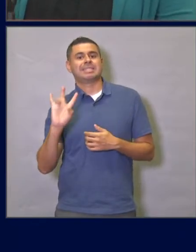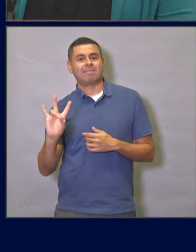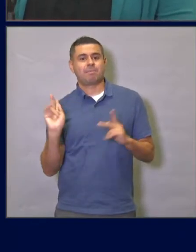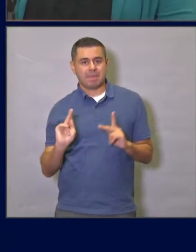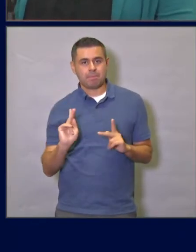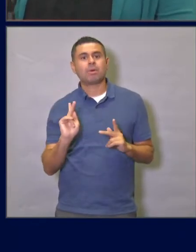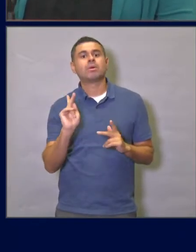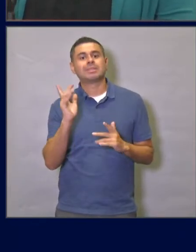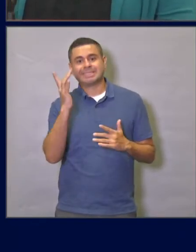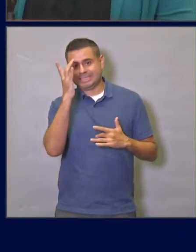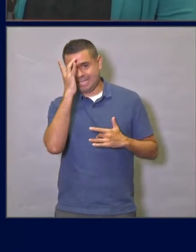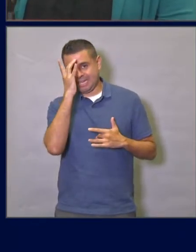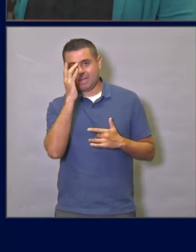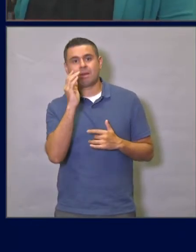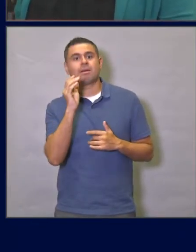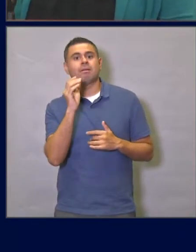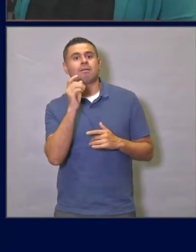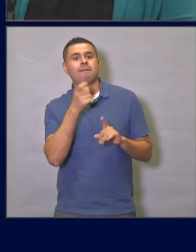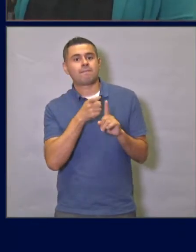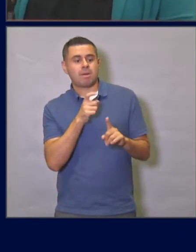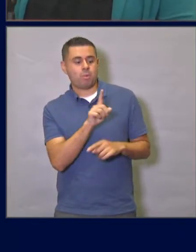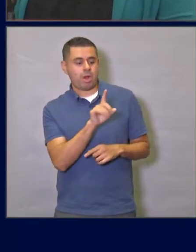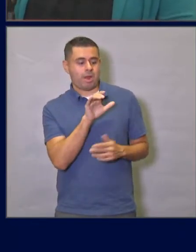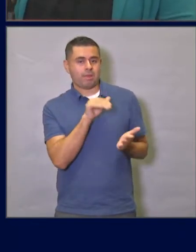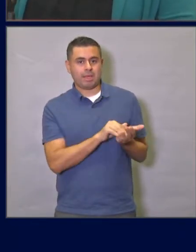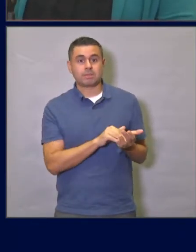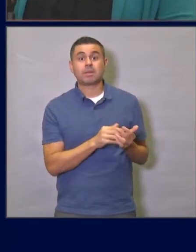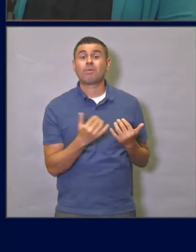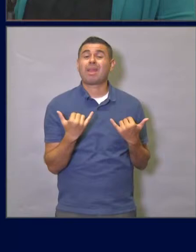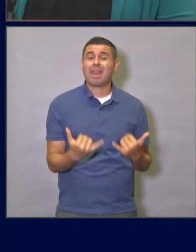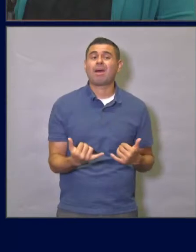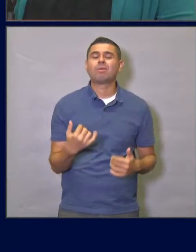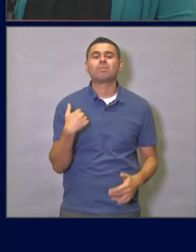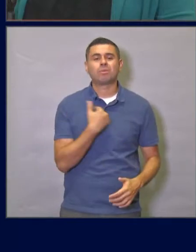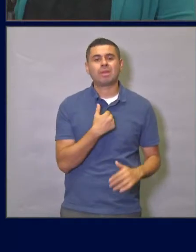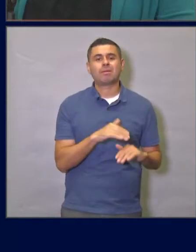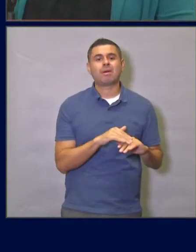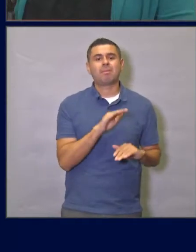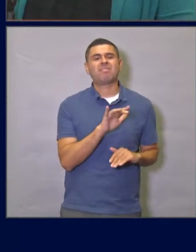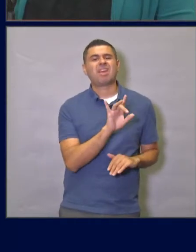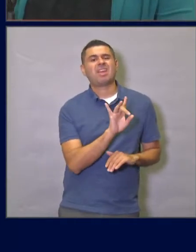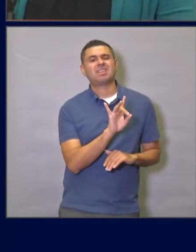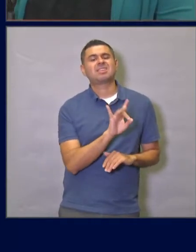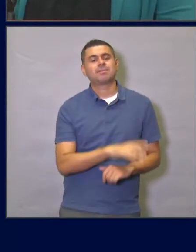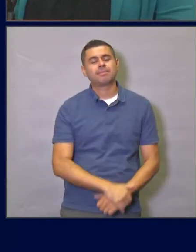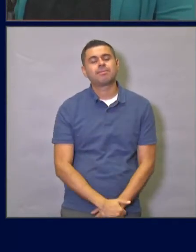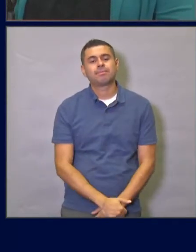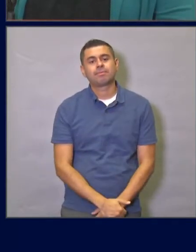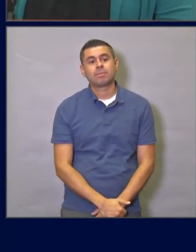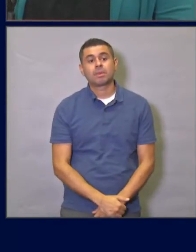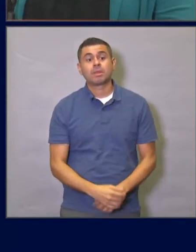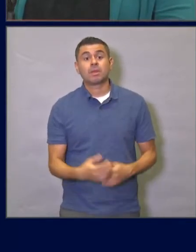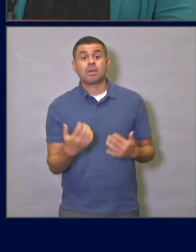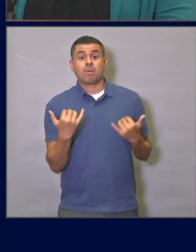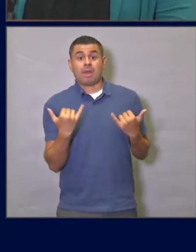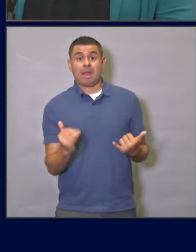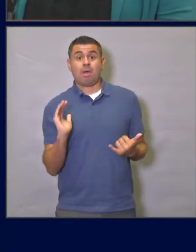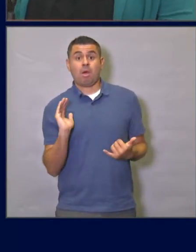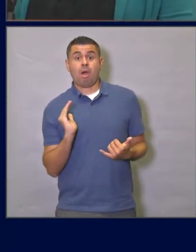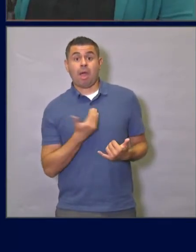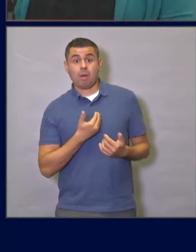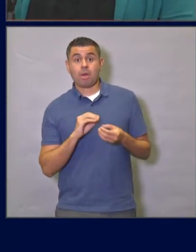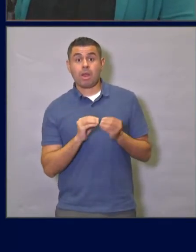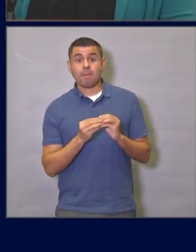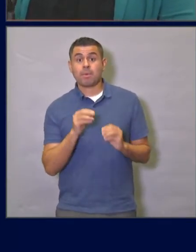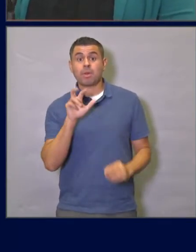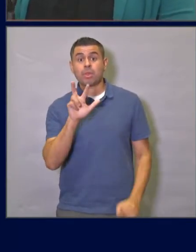residentes. Sin embargo, nuestra tasa de positividad de la prueba es del 3.2%, lo que